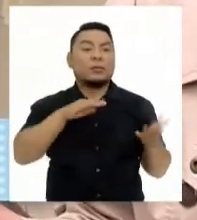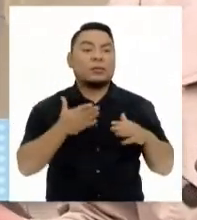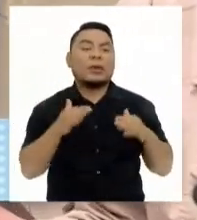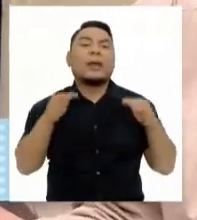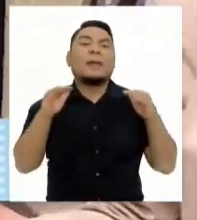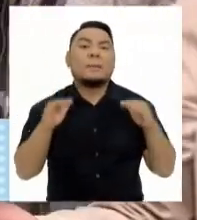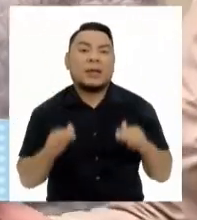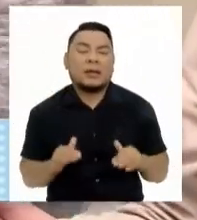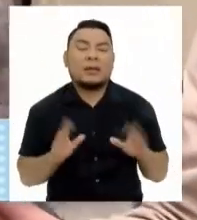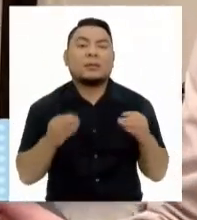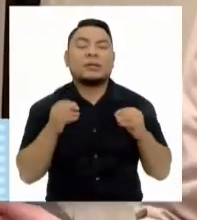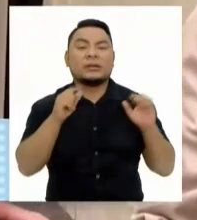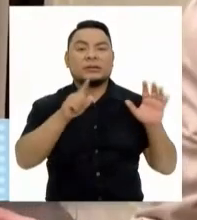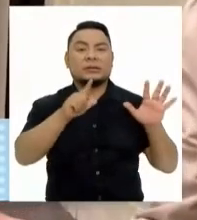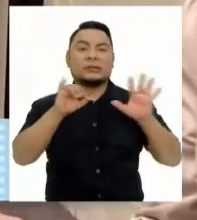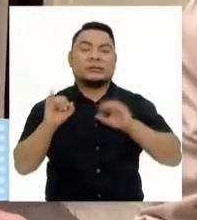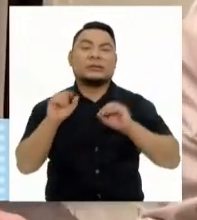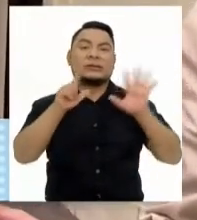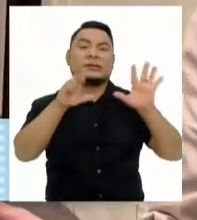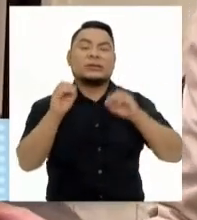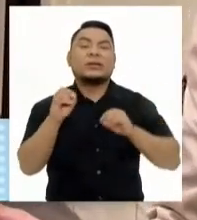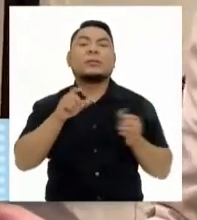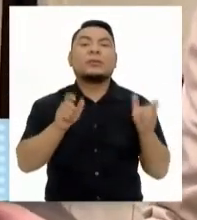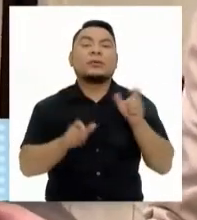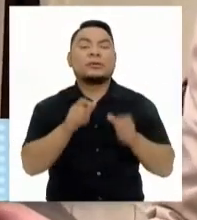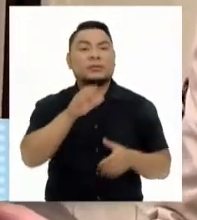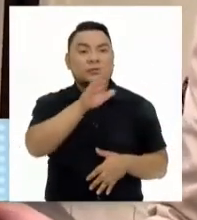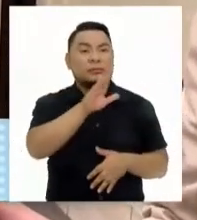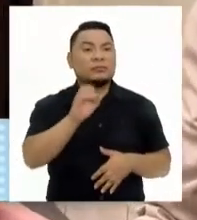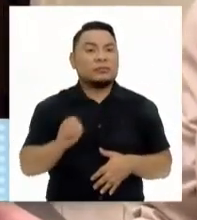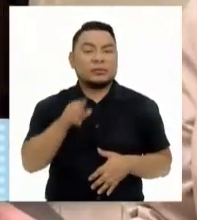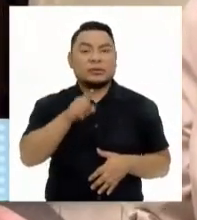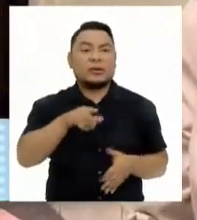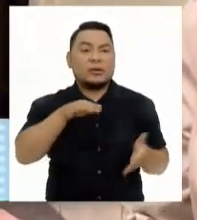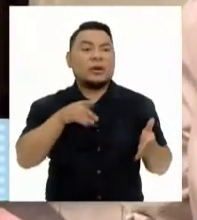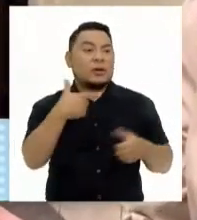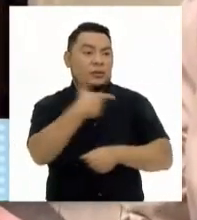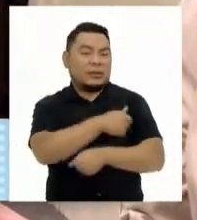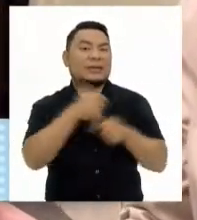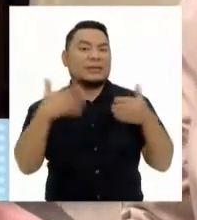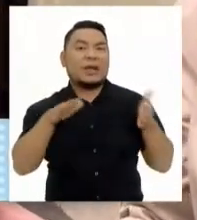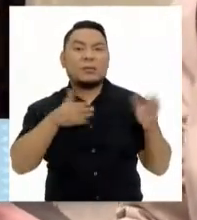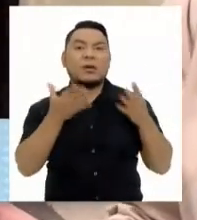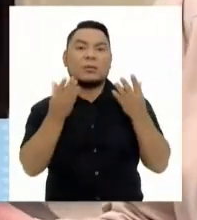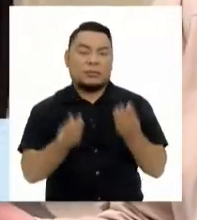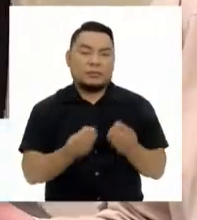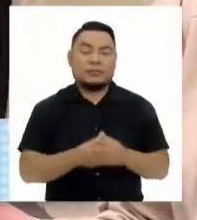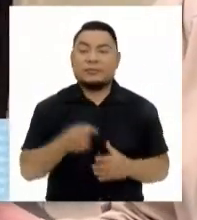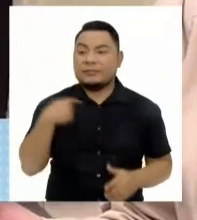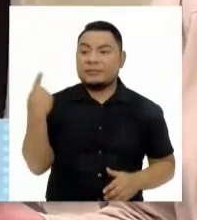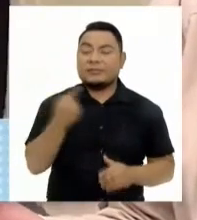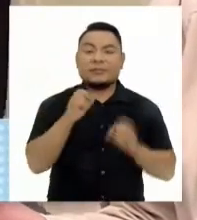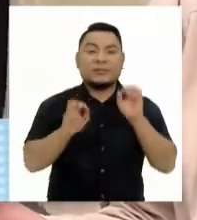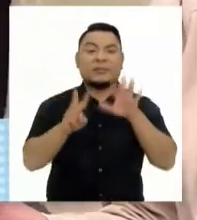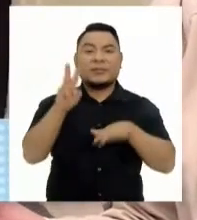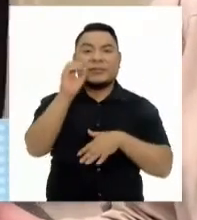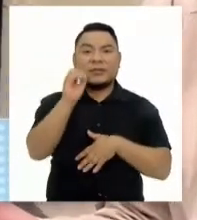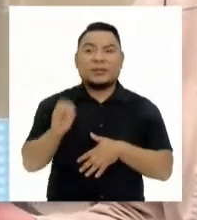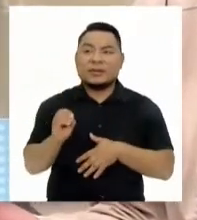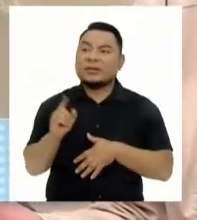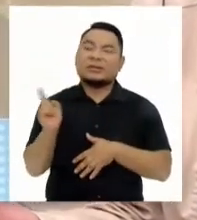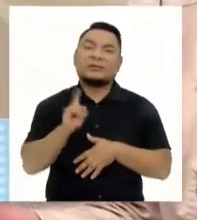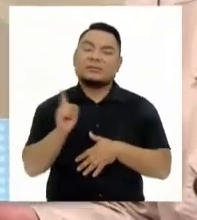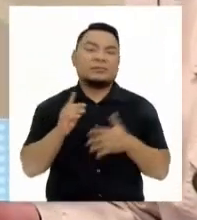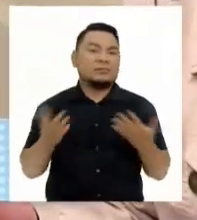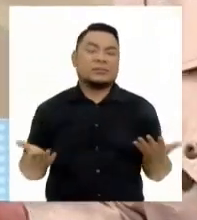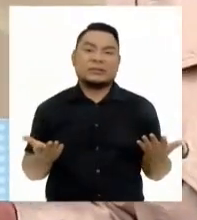tienen un 60-70% de su población vacunada. Nosotros con 12 o 15% de la población no vamos